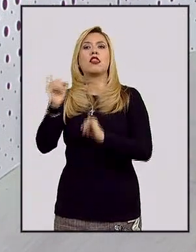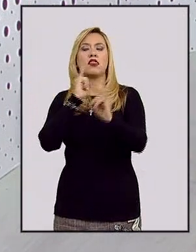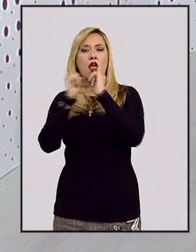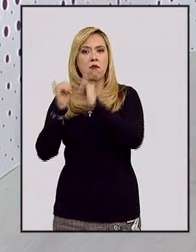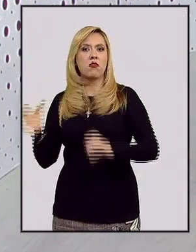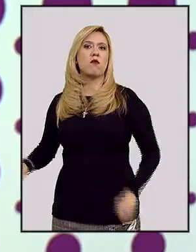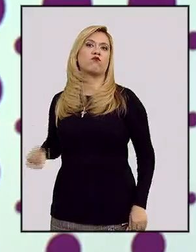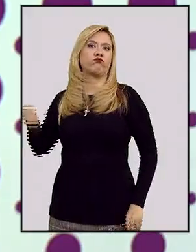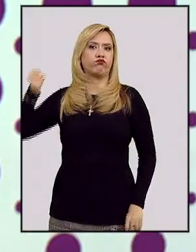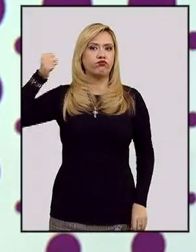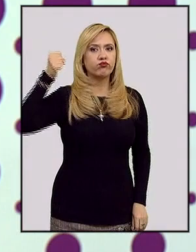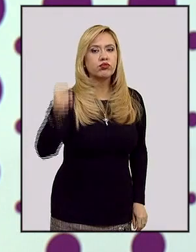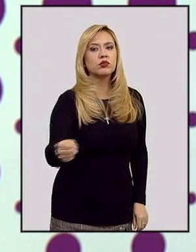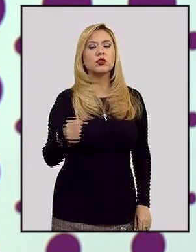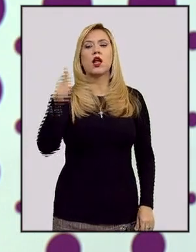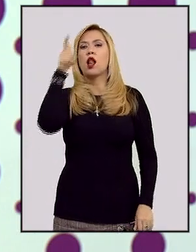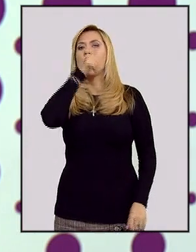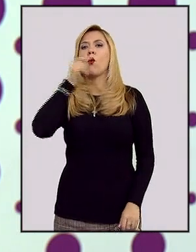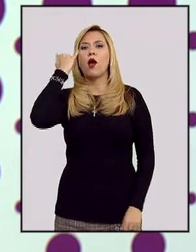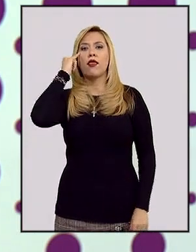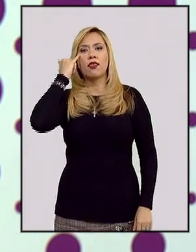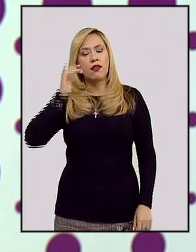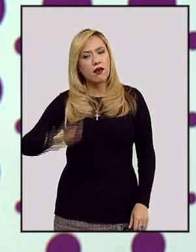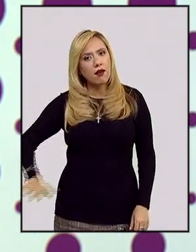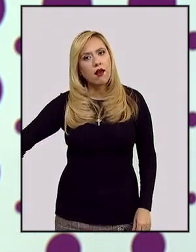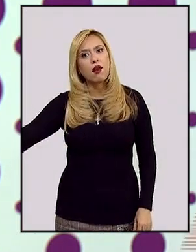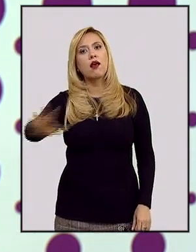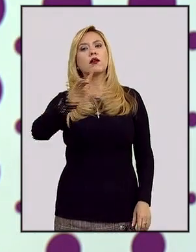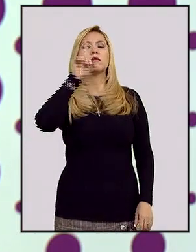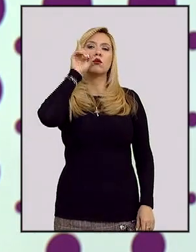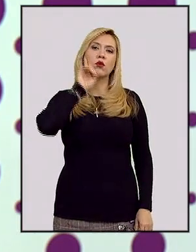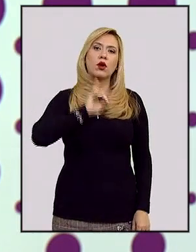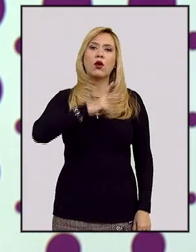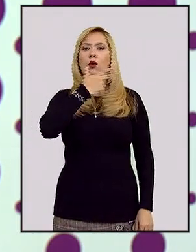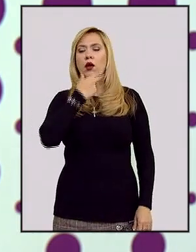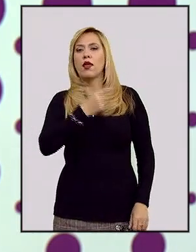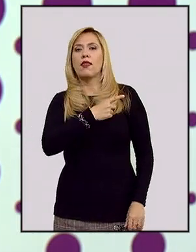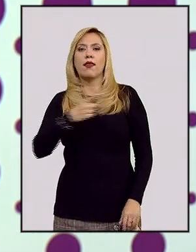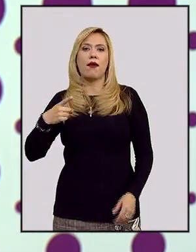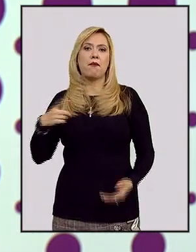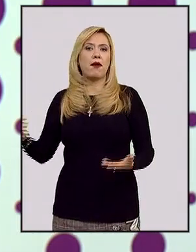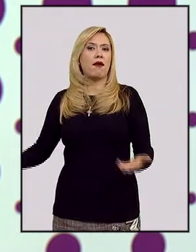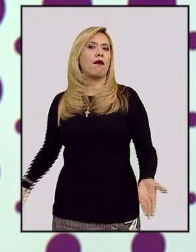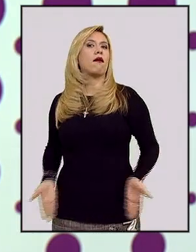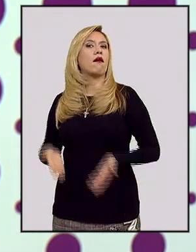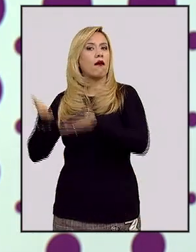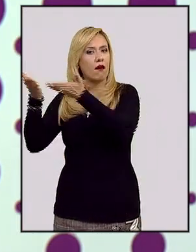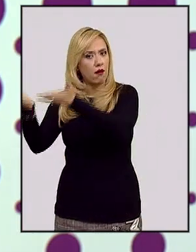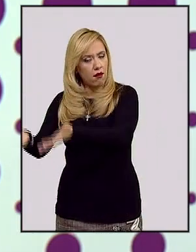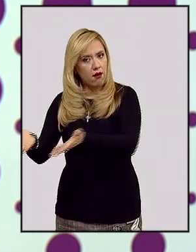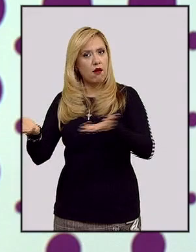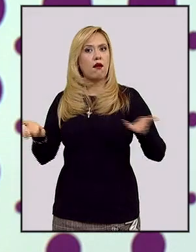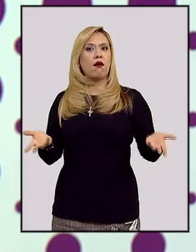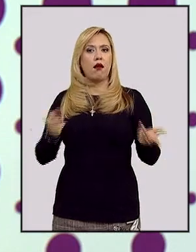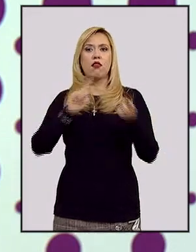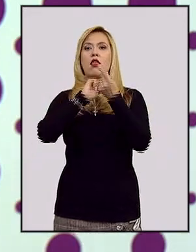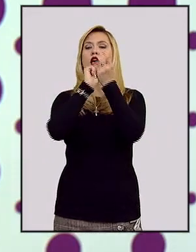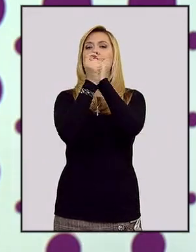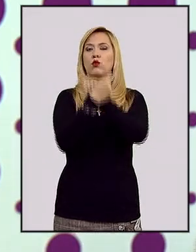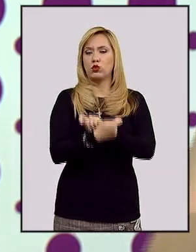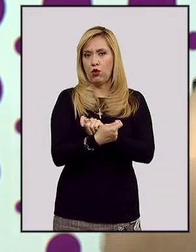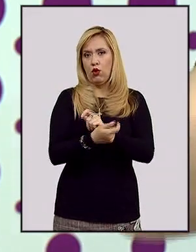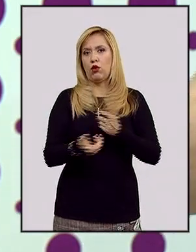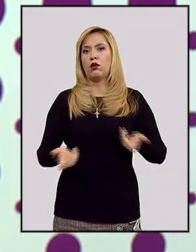de un debido proceso, las mujeres y los hombres tienen que tener acceso a un intérprete y a un traductor. O sea,